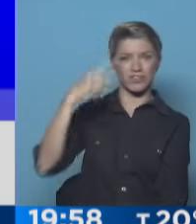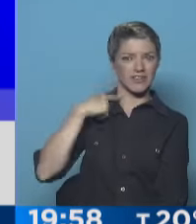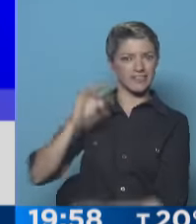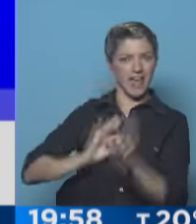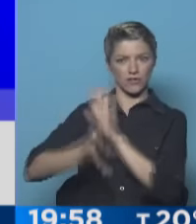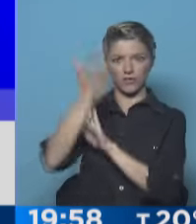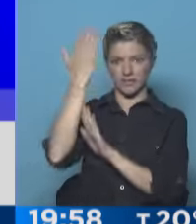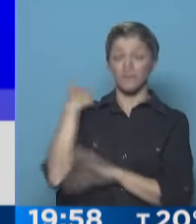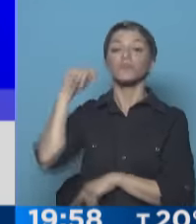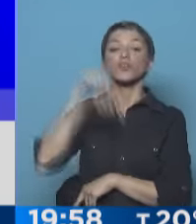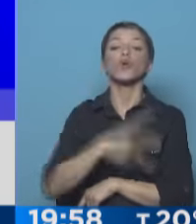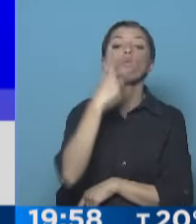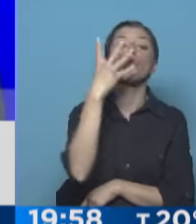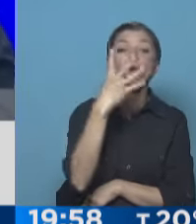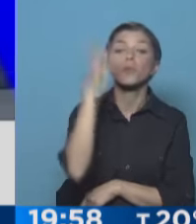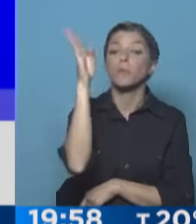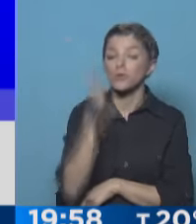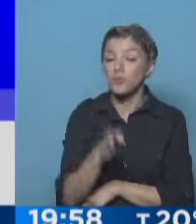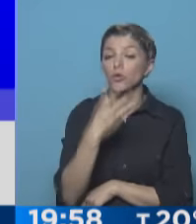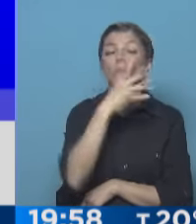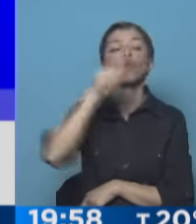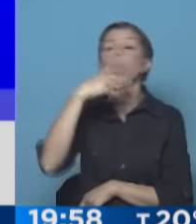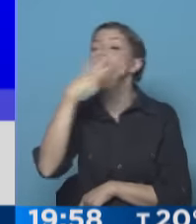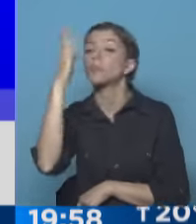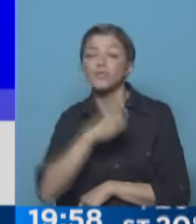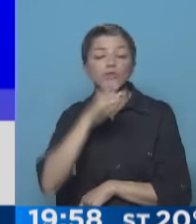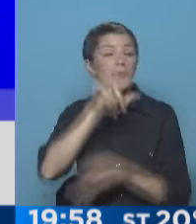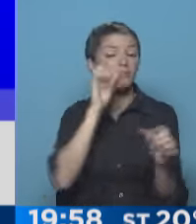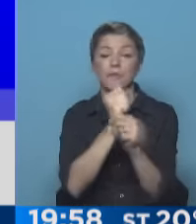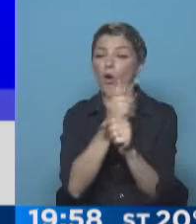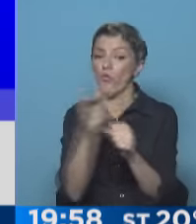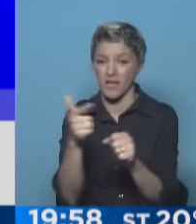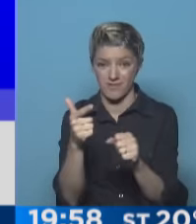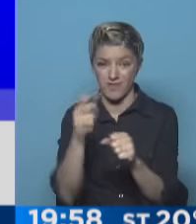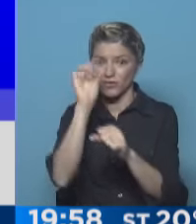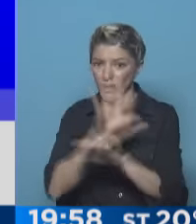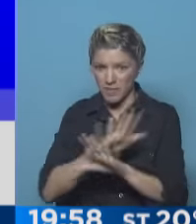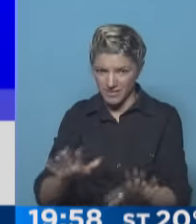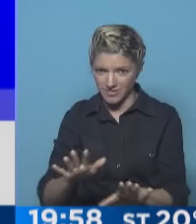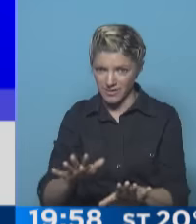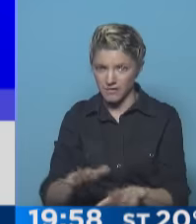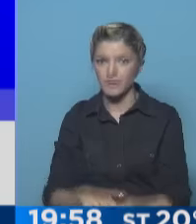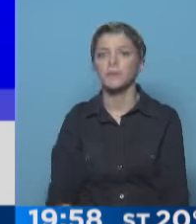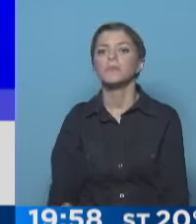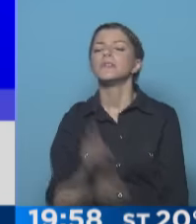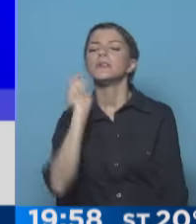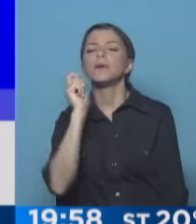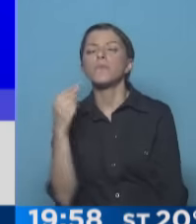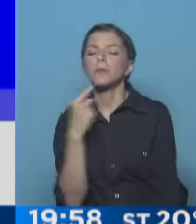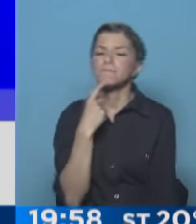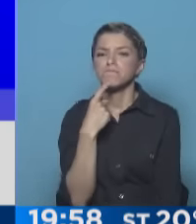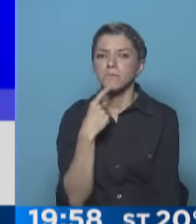4,4 por de su ocupación y hay muchas cosas por hacer todavía a quién quién puede dudar si tiene un poquito de